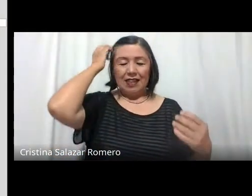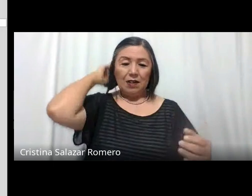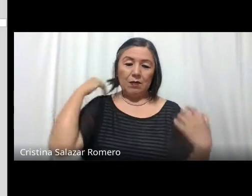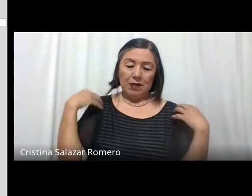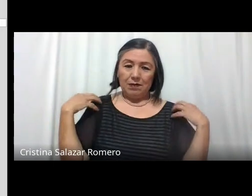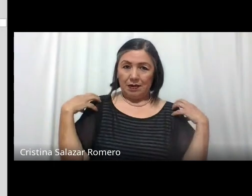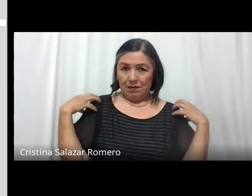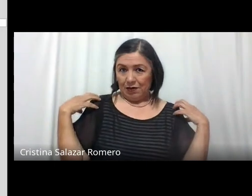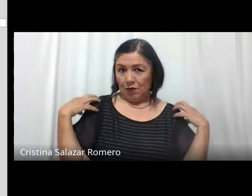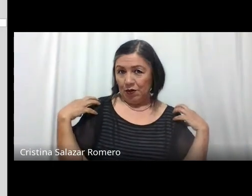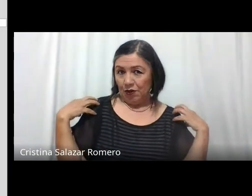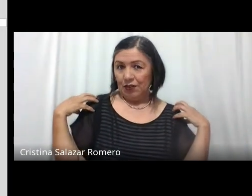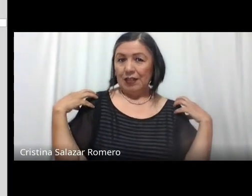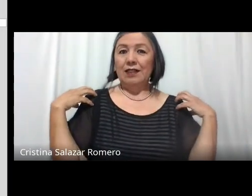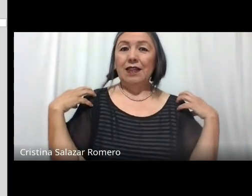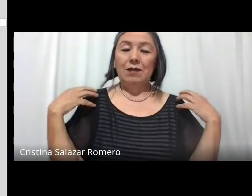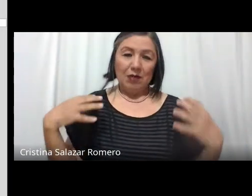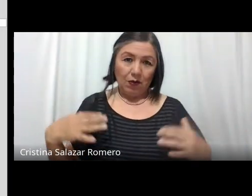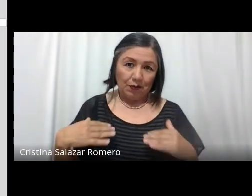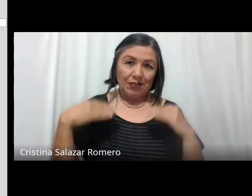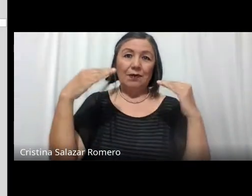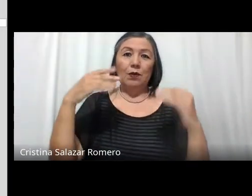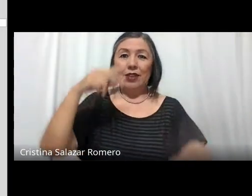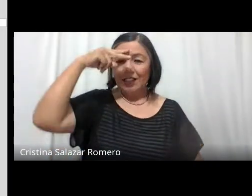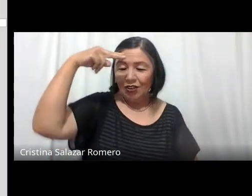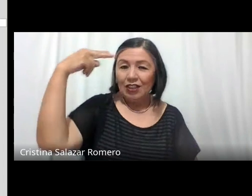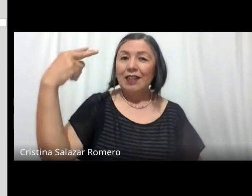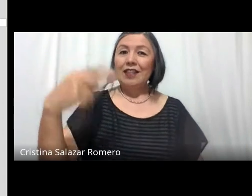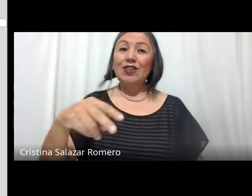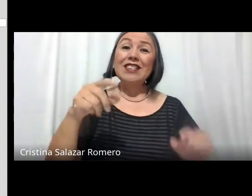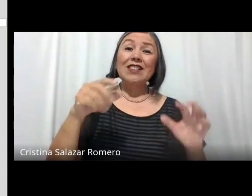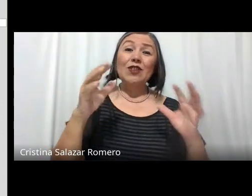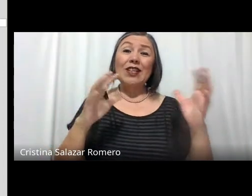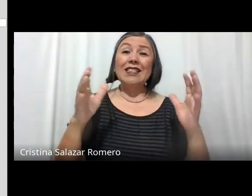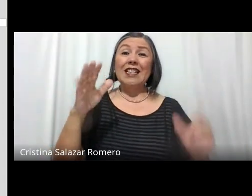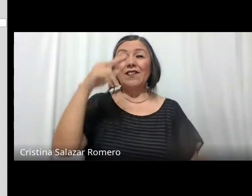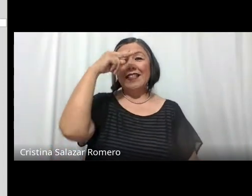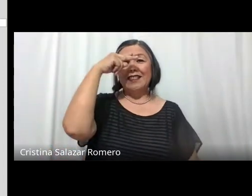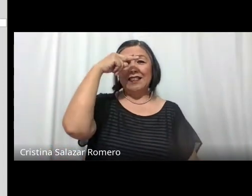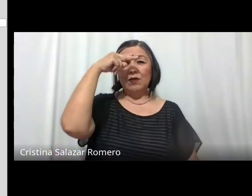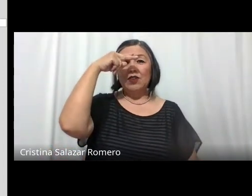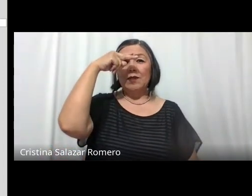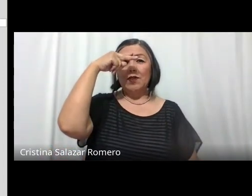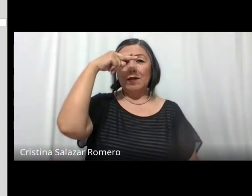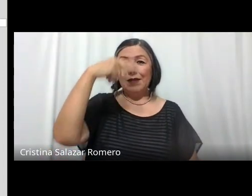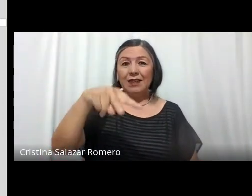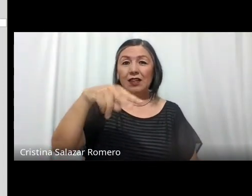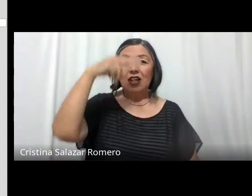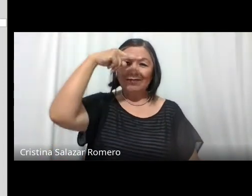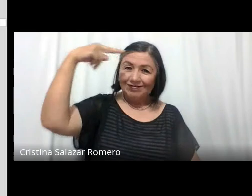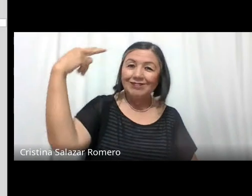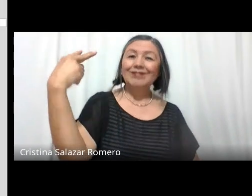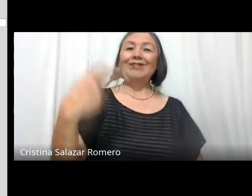fíjense, mis hombros y mi cuerpo se eleva un poquito, y entonces eso es lo que hace la diferencia entre un concepto de